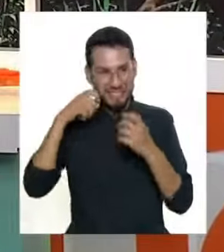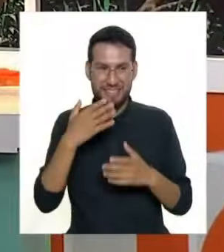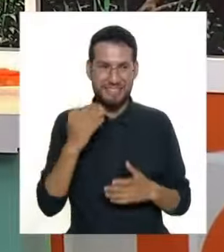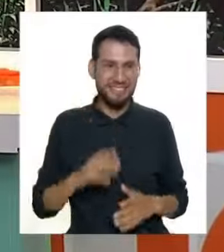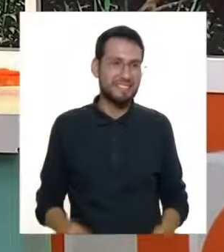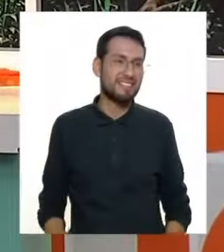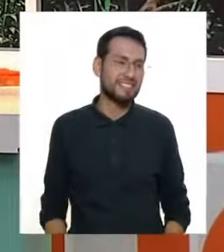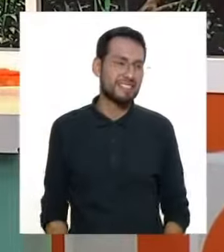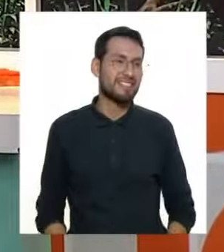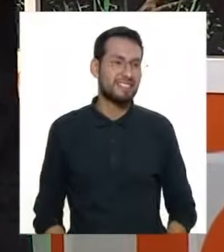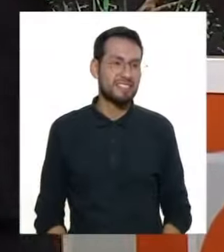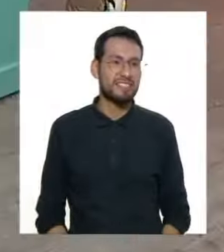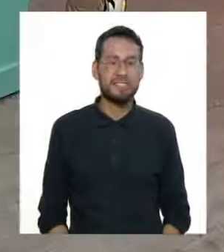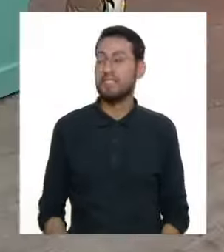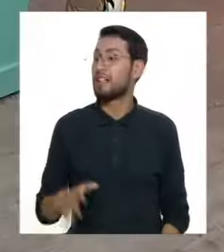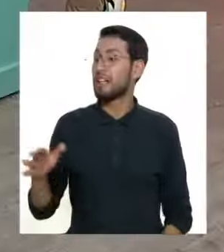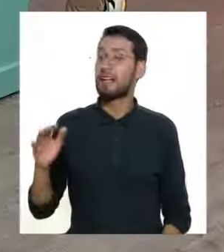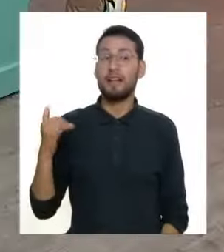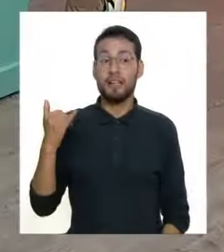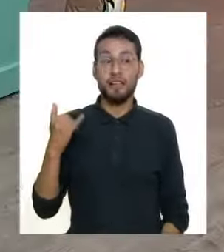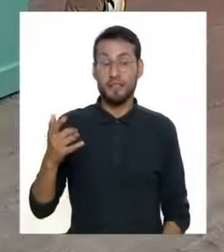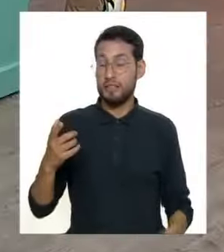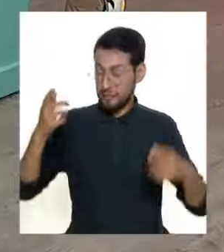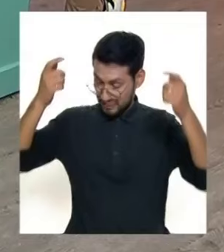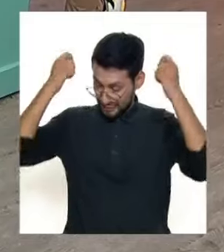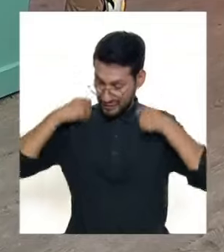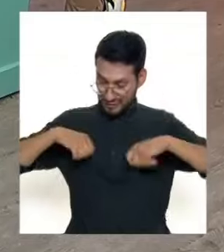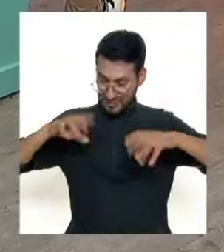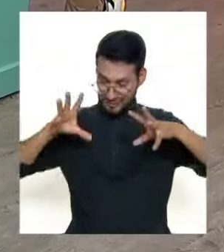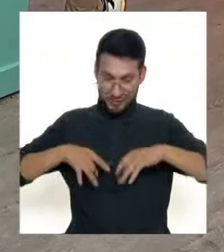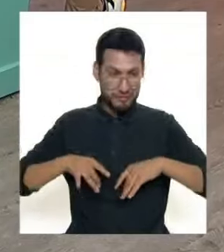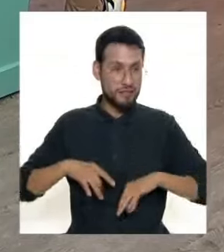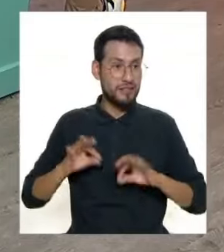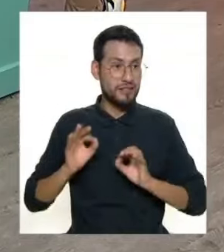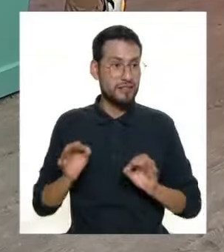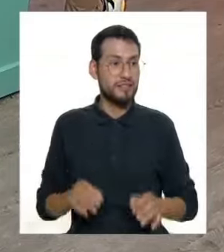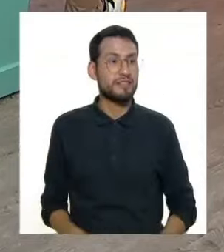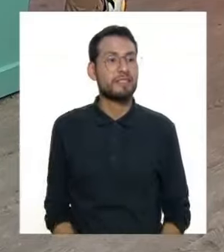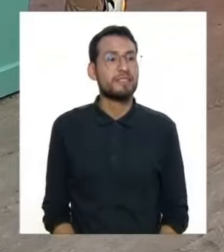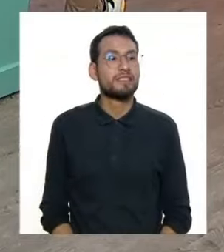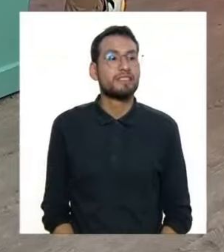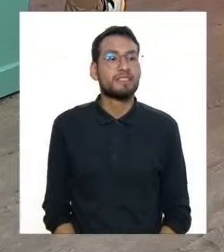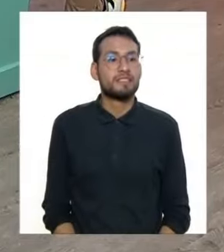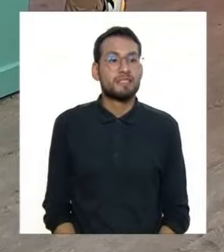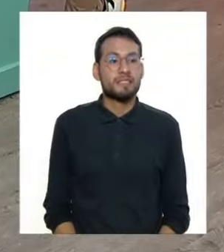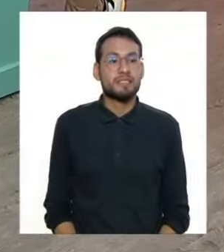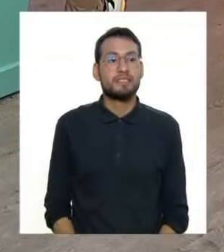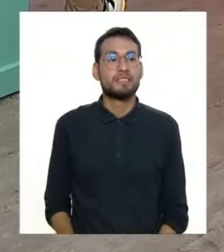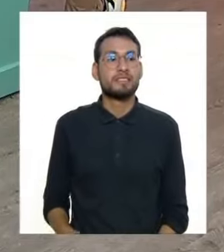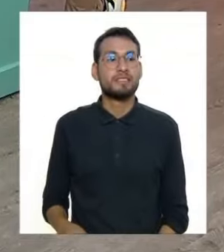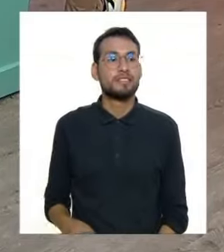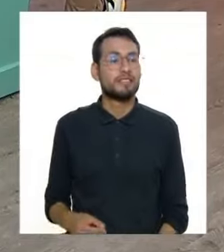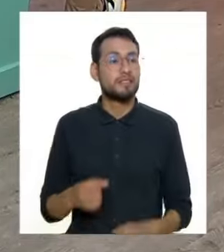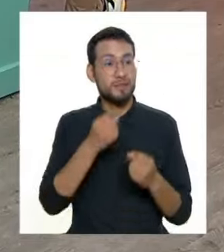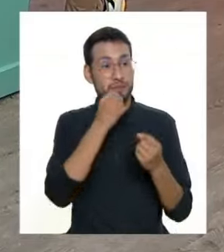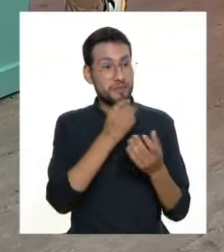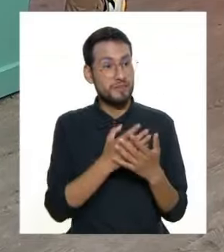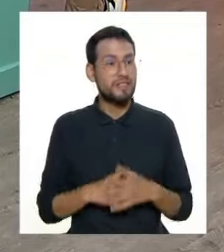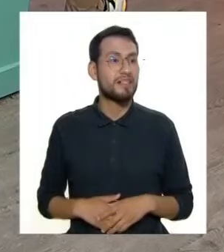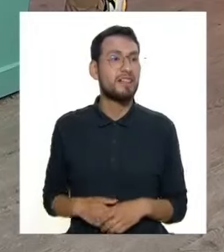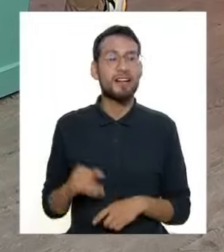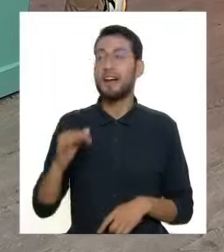Bajándote los ojos. Tommy, te voy a poner el mandil para que no... No te voy a salpicar un poquito de pollito. Puedes usar gotas artificiales. Ay, qué bien huele, ¿eh? Ah,